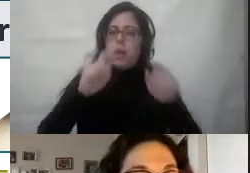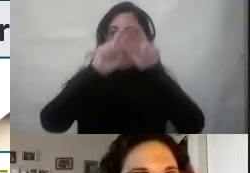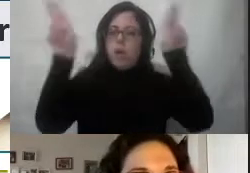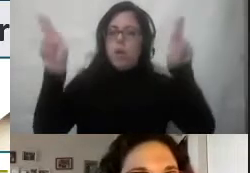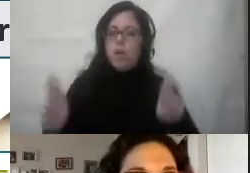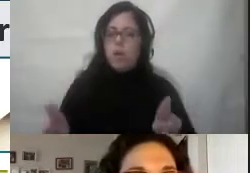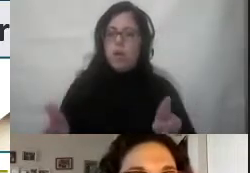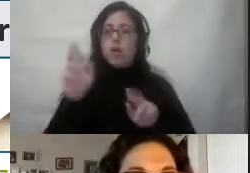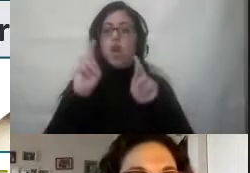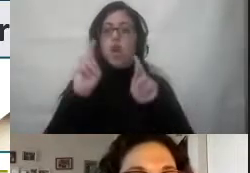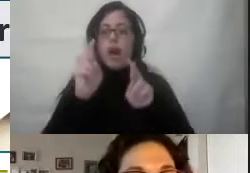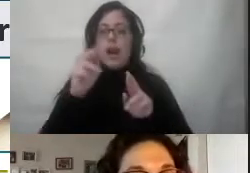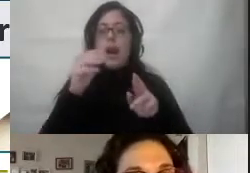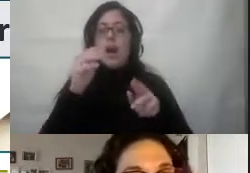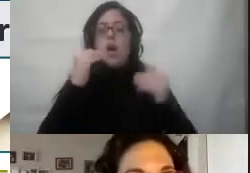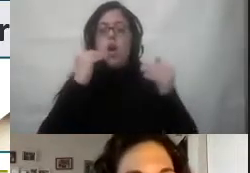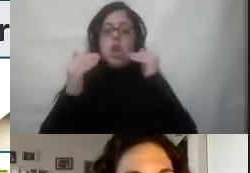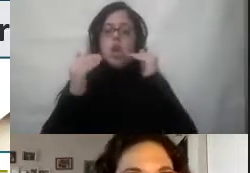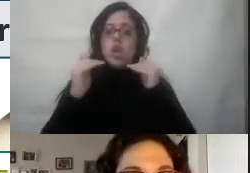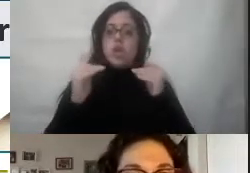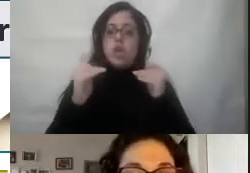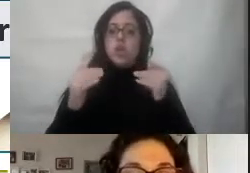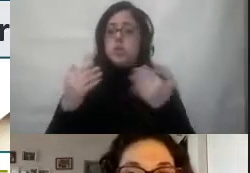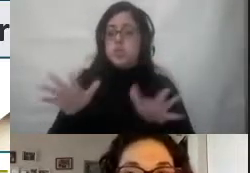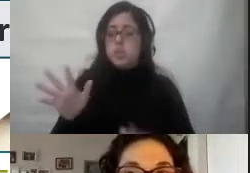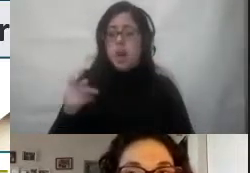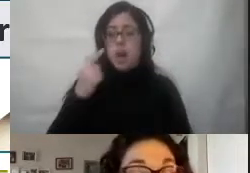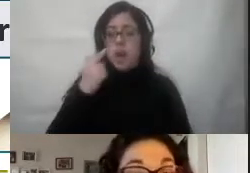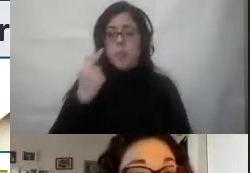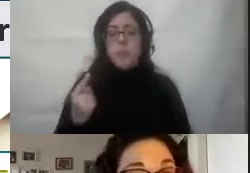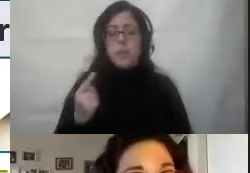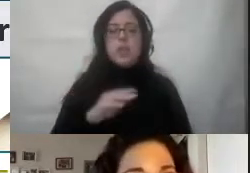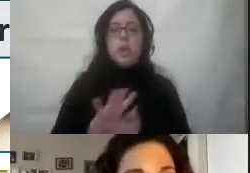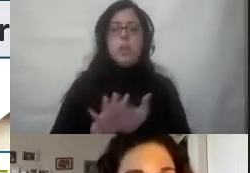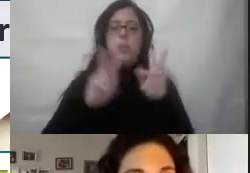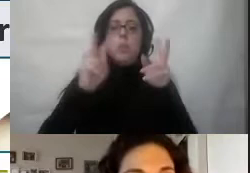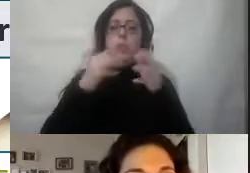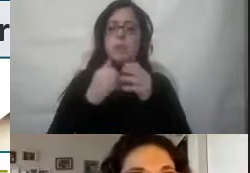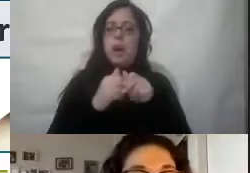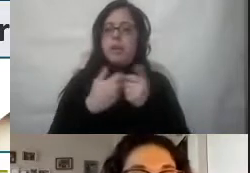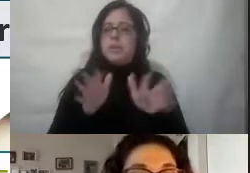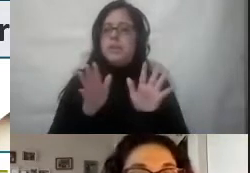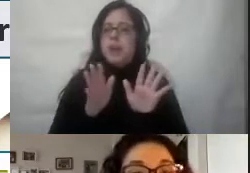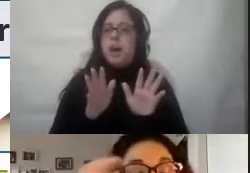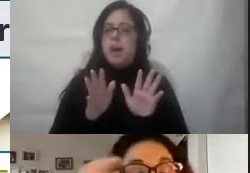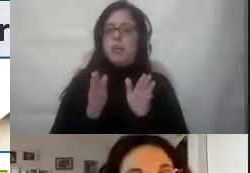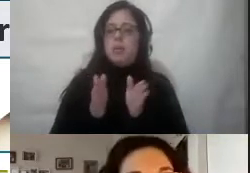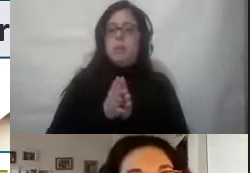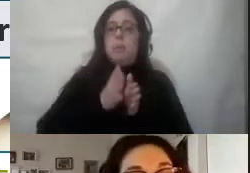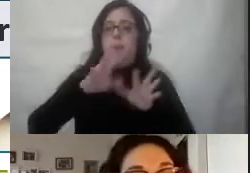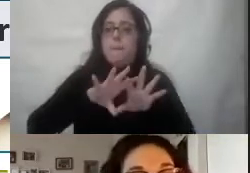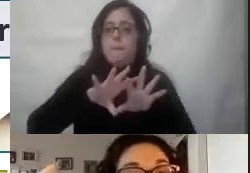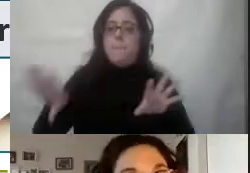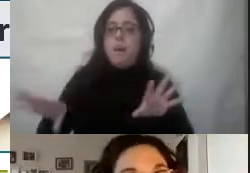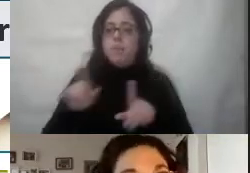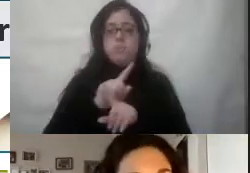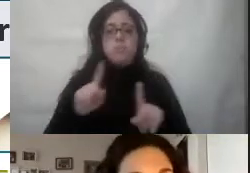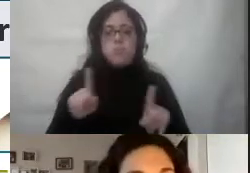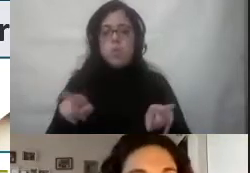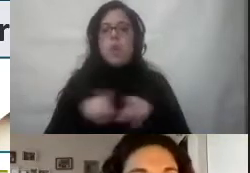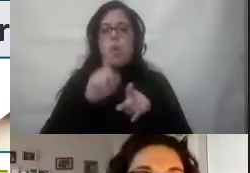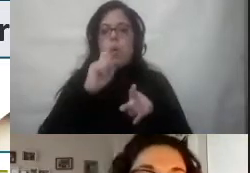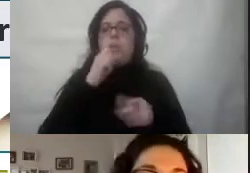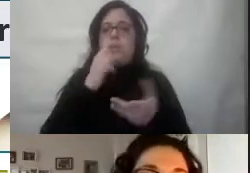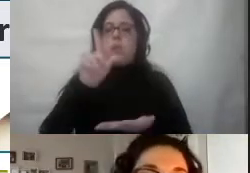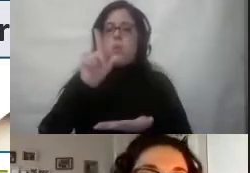los niños en general y las niñas han escuchado, que son cosas que no son lejanas a ellos, ¿ya? Y que además definen un espacio temporal,